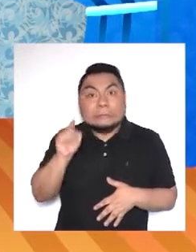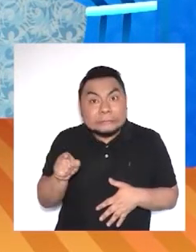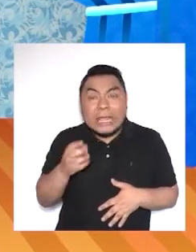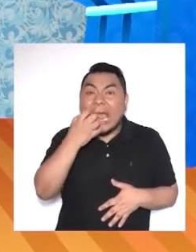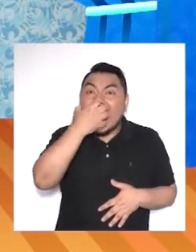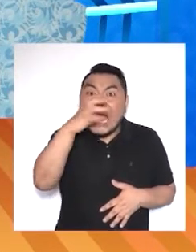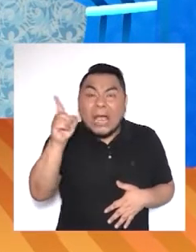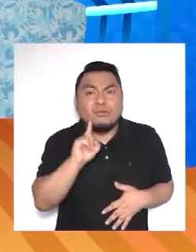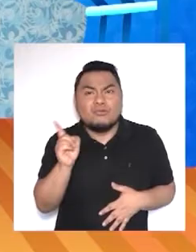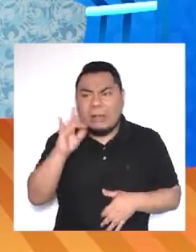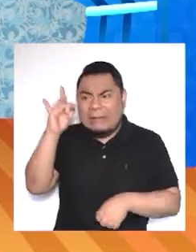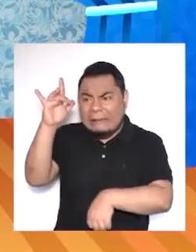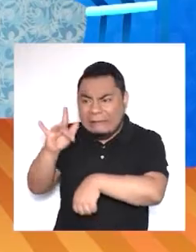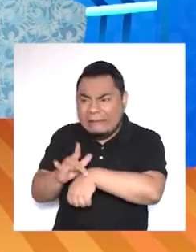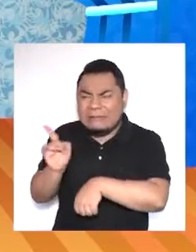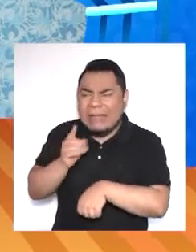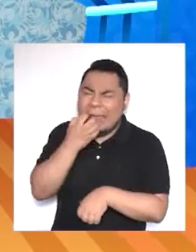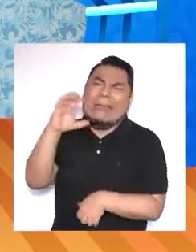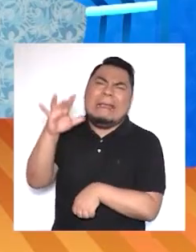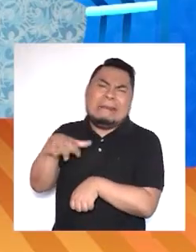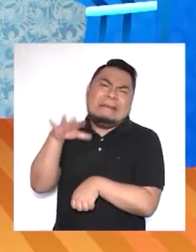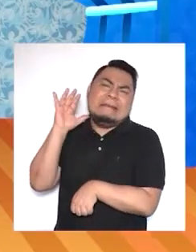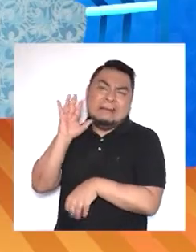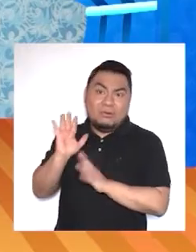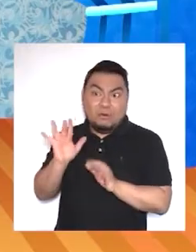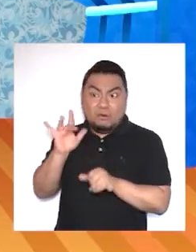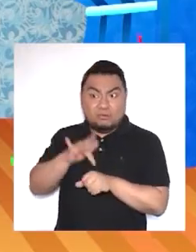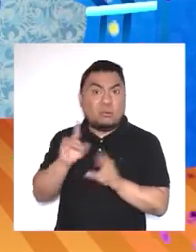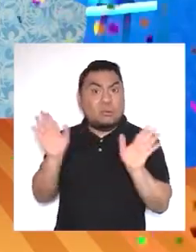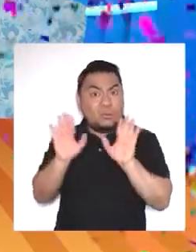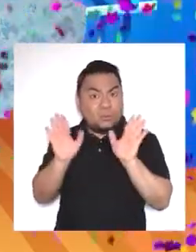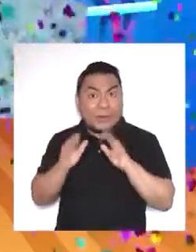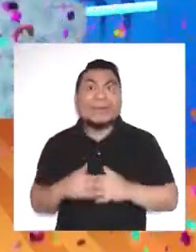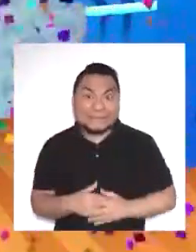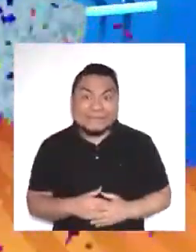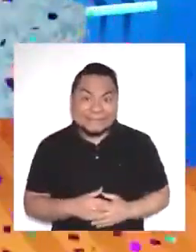ningún motivo debemos acercarnos, mucho menos tocarlos.